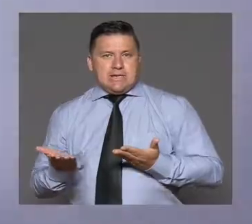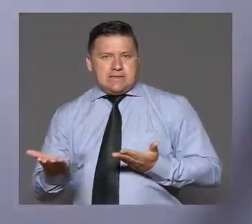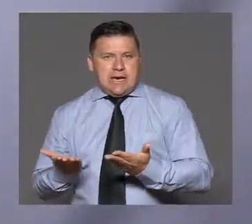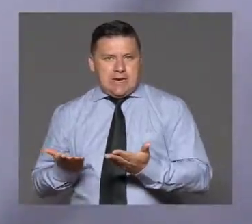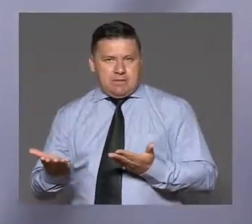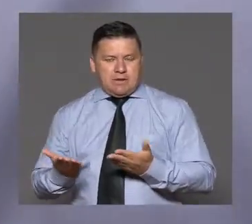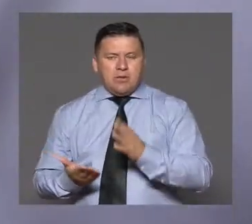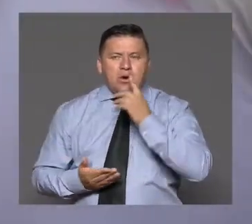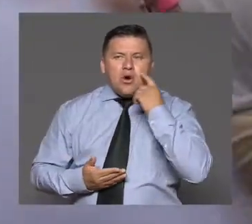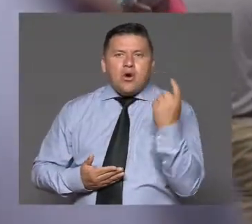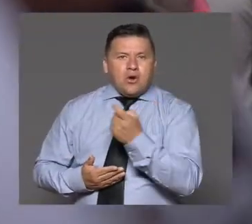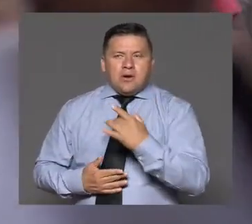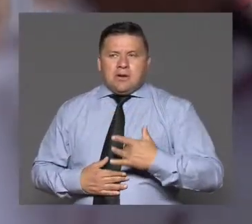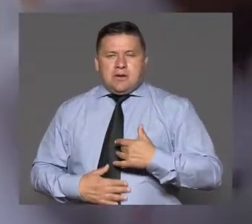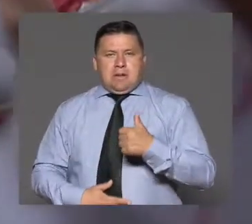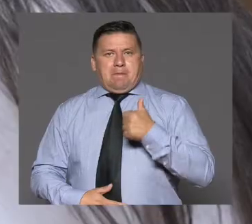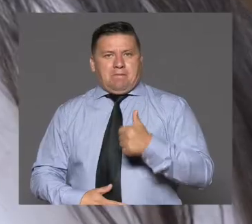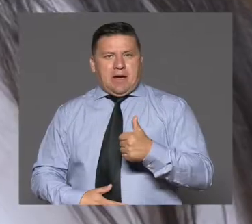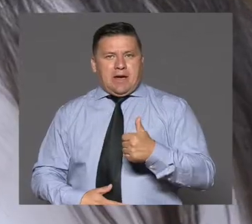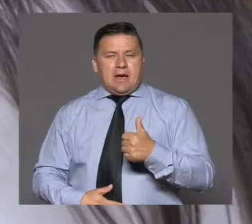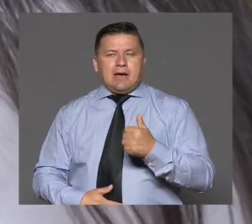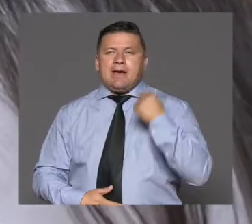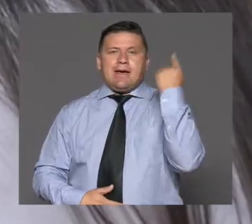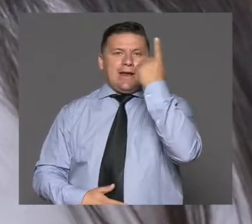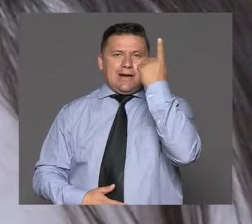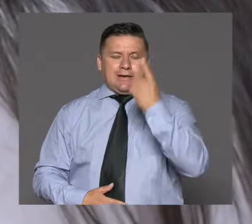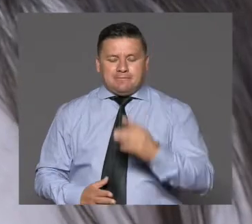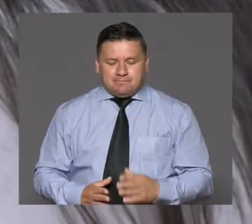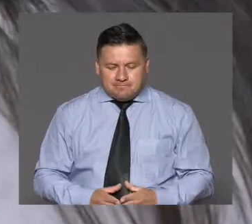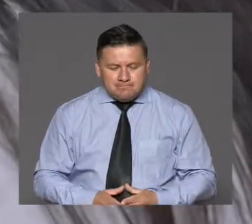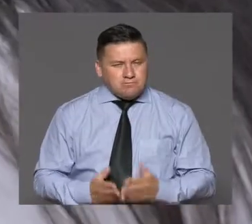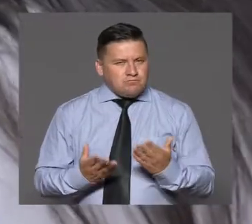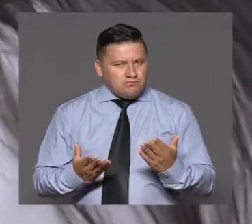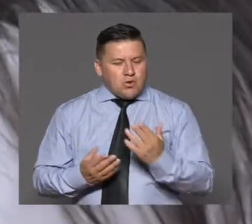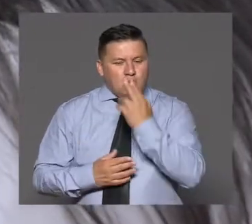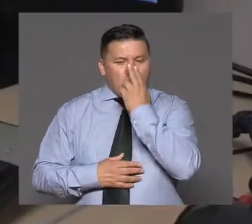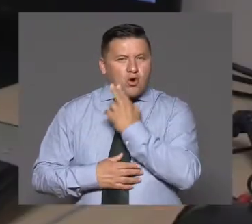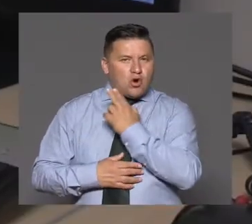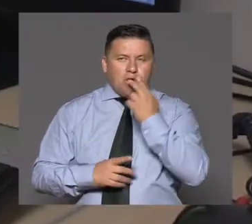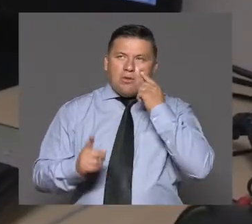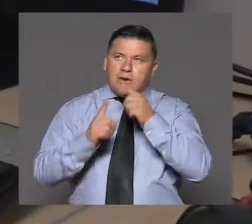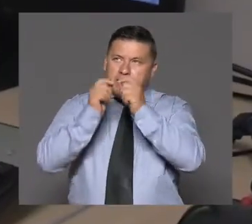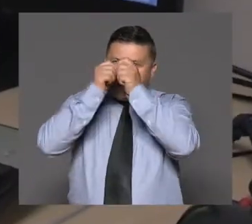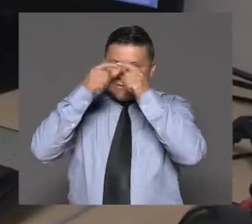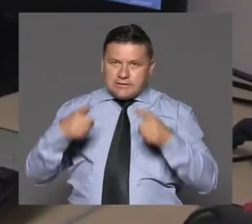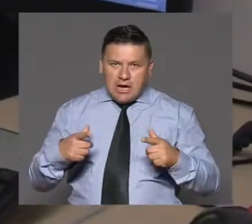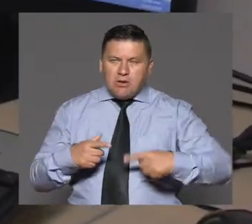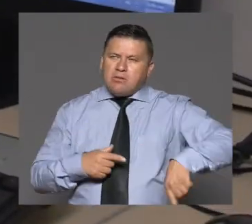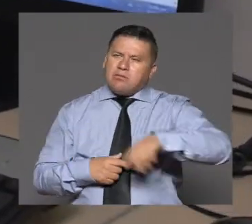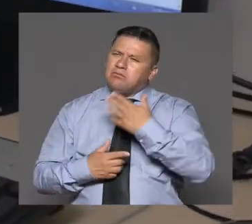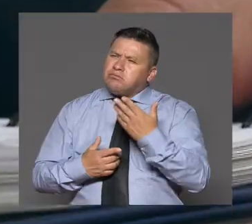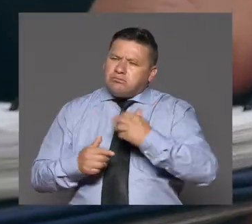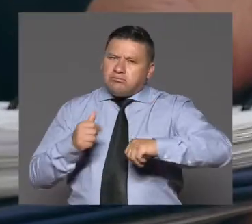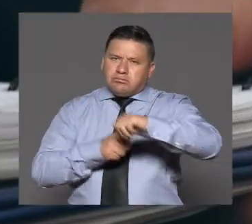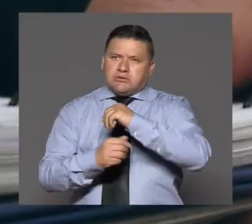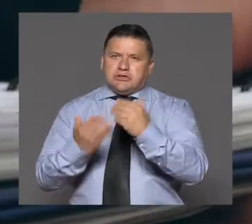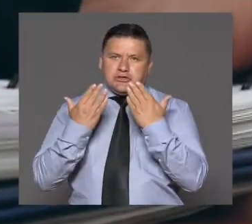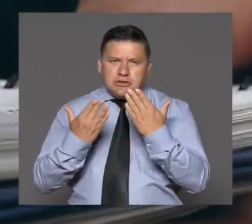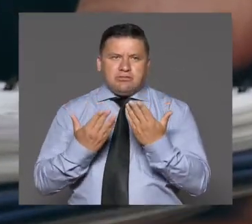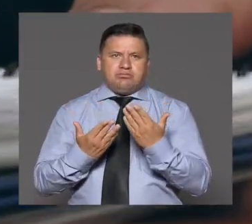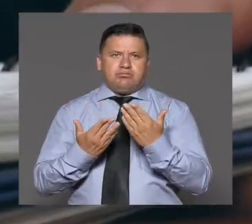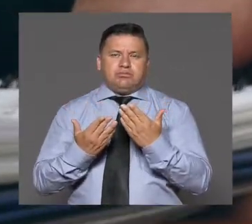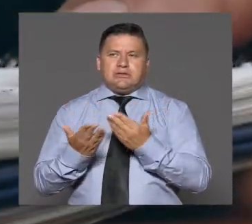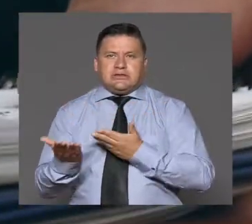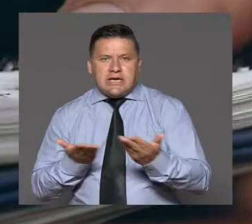públicos buscando la satisfacción de intereses generales. Es una forma de cumplir los fines del Estado por medio de la adquisición de bienes,